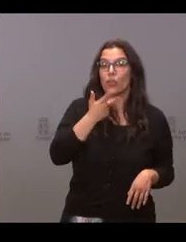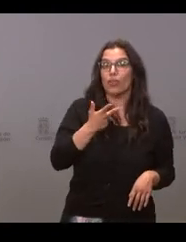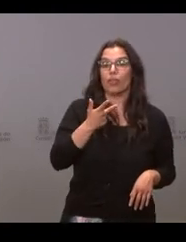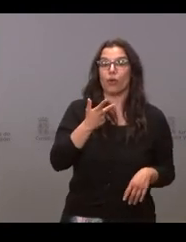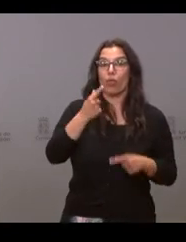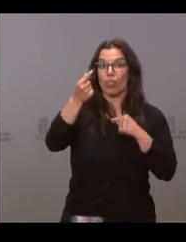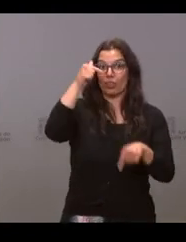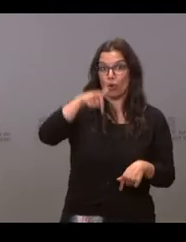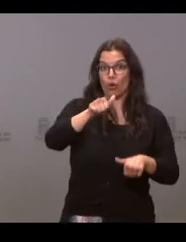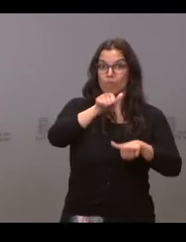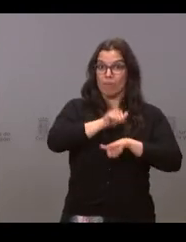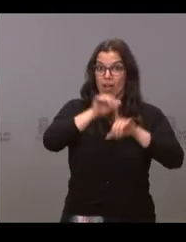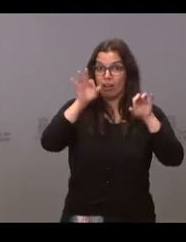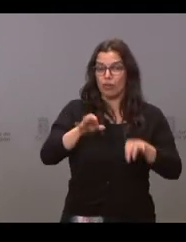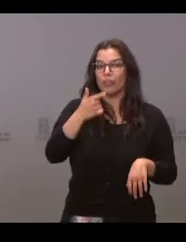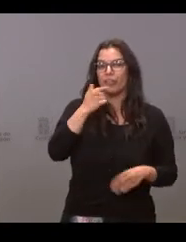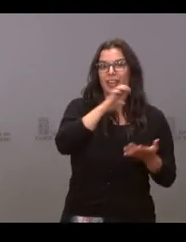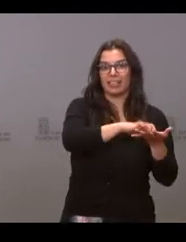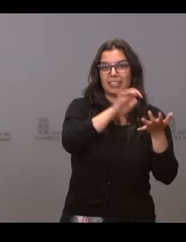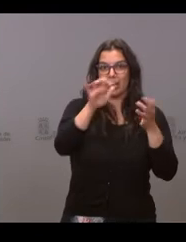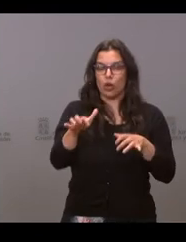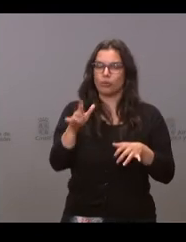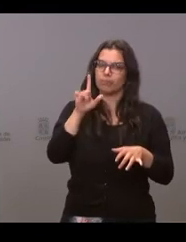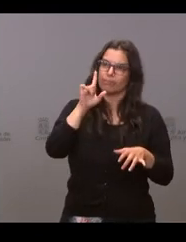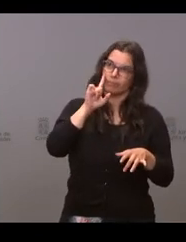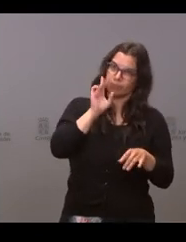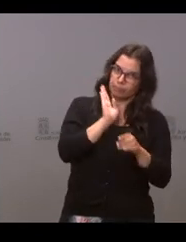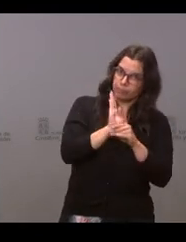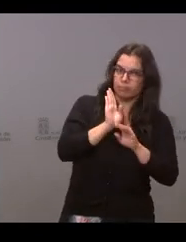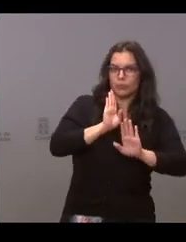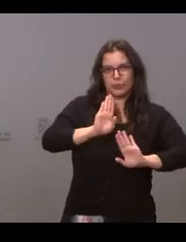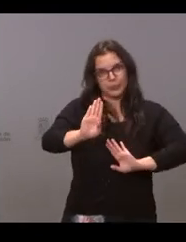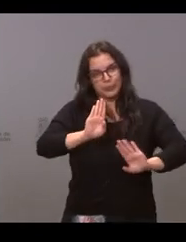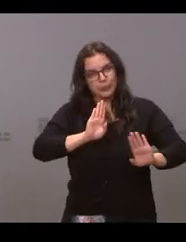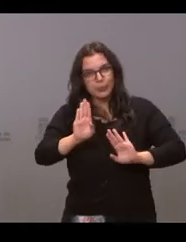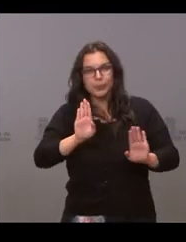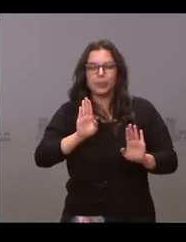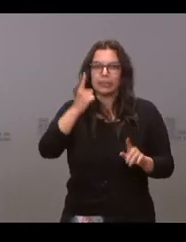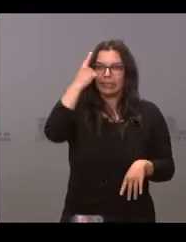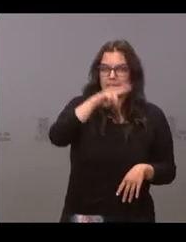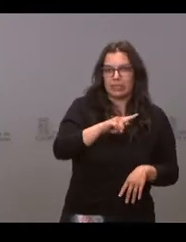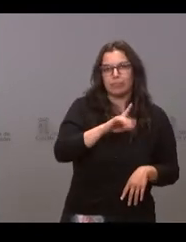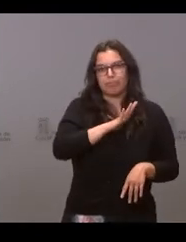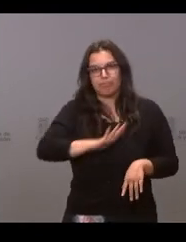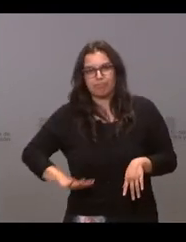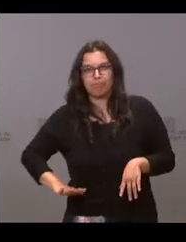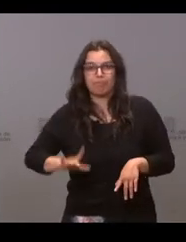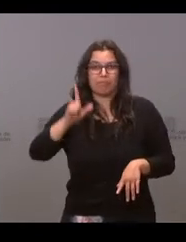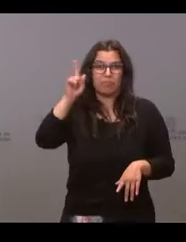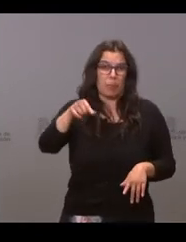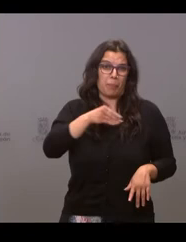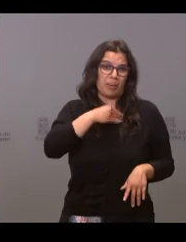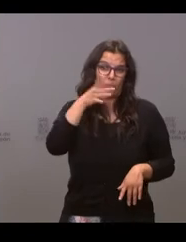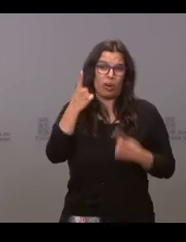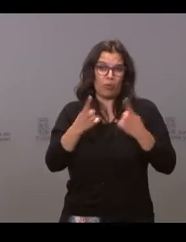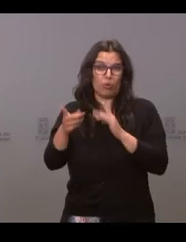que en castilla y león' con toda la precaución con toda la prevención y también lamentando a aquellas personas que